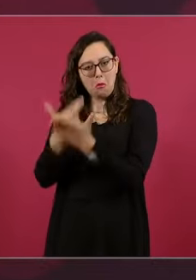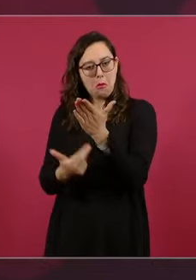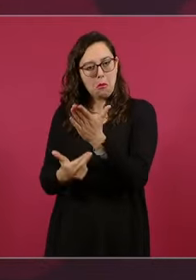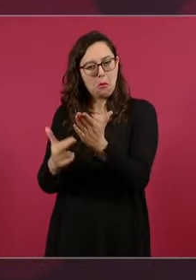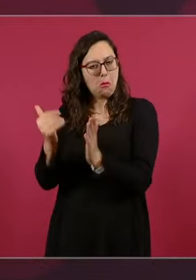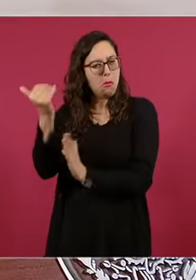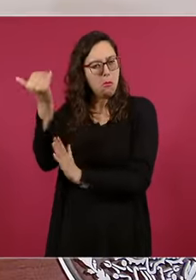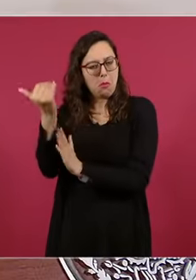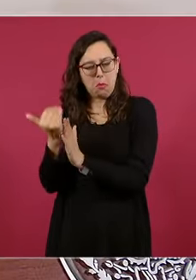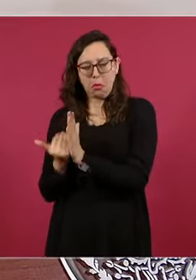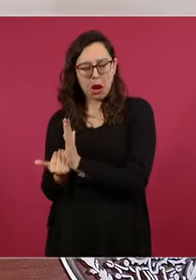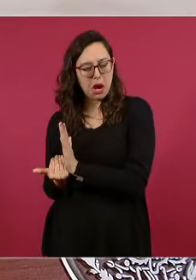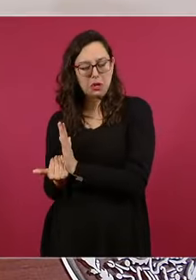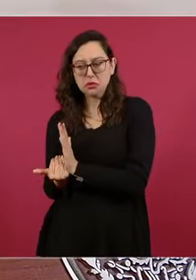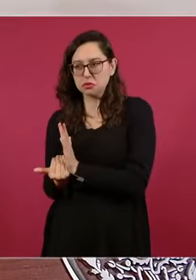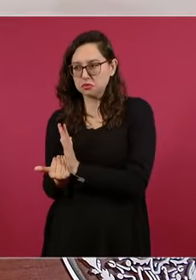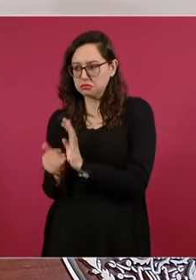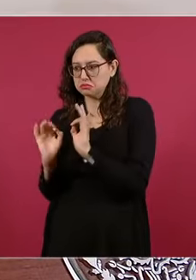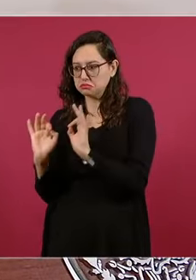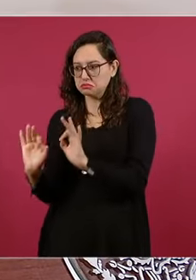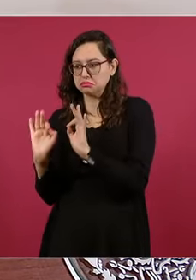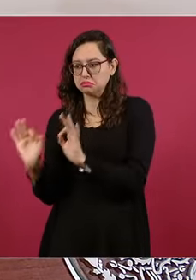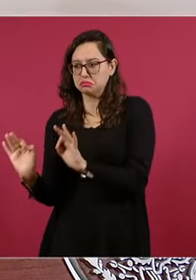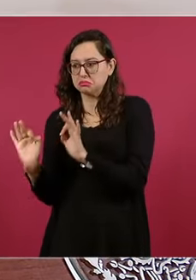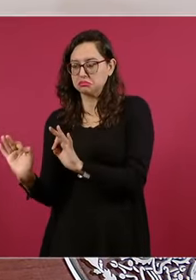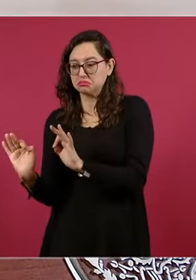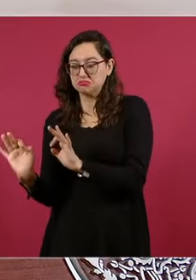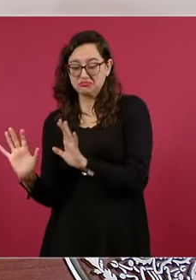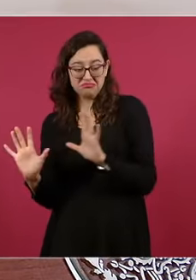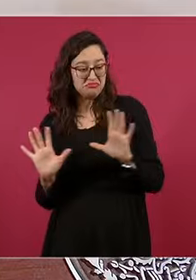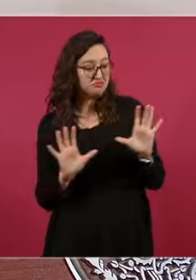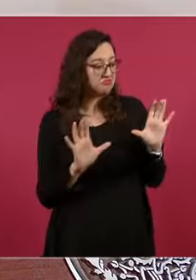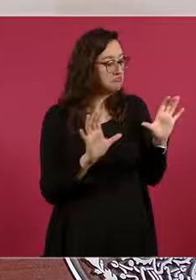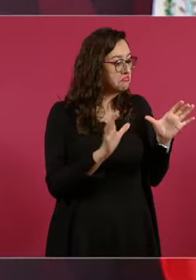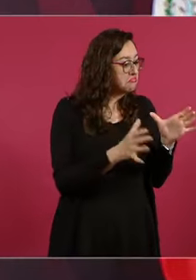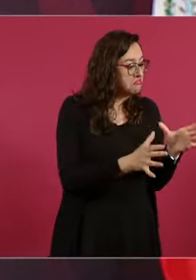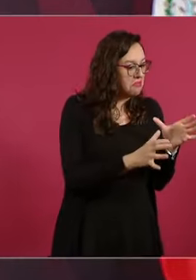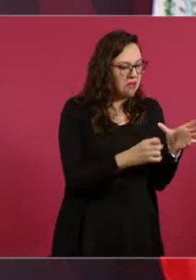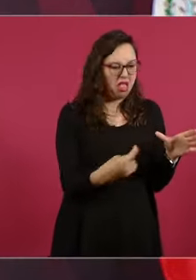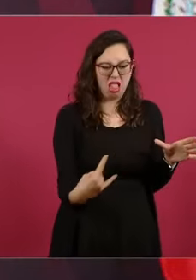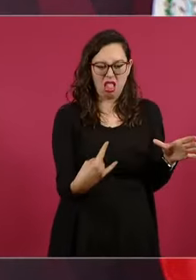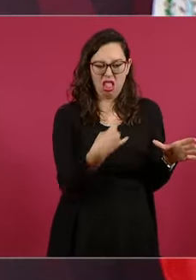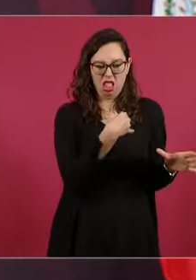En donde ya está roto el tejido social